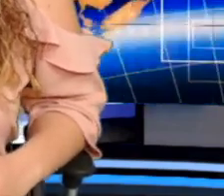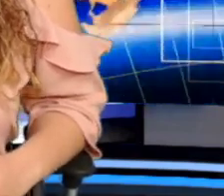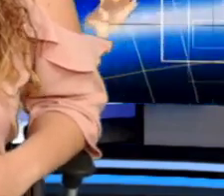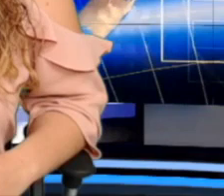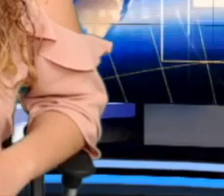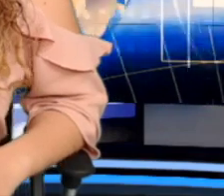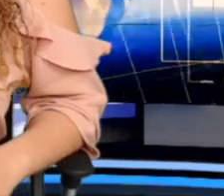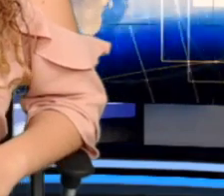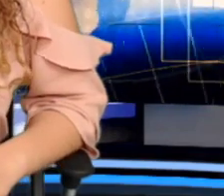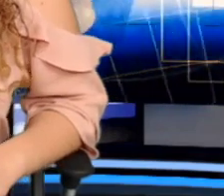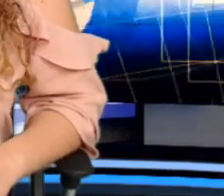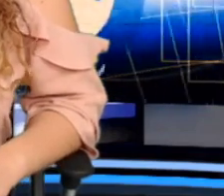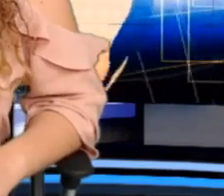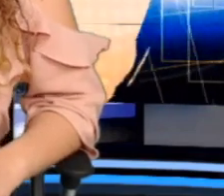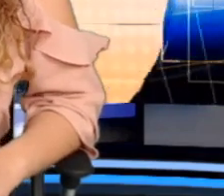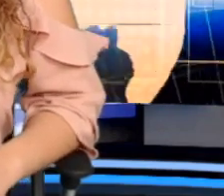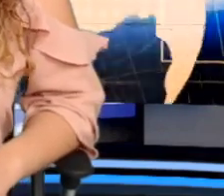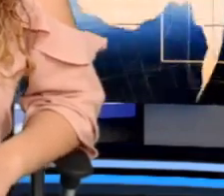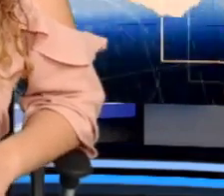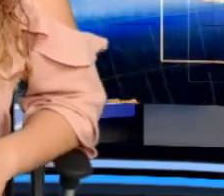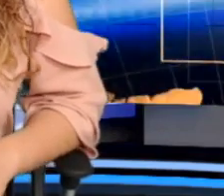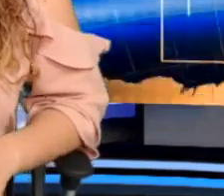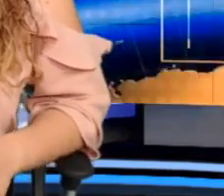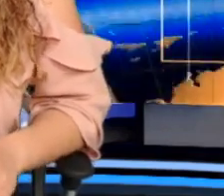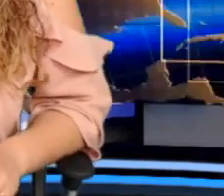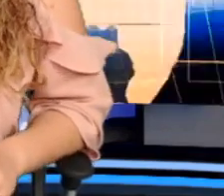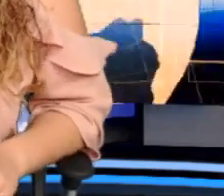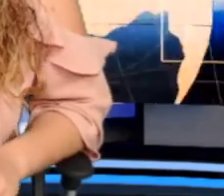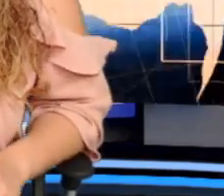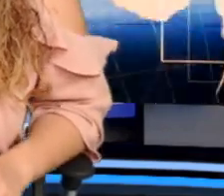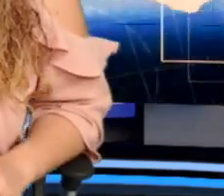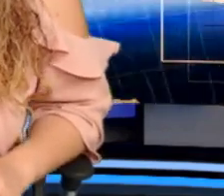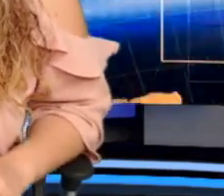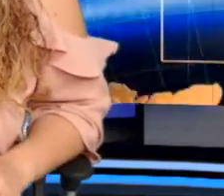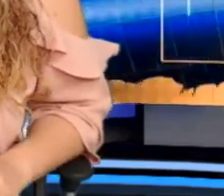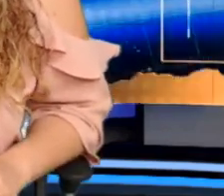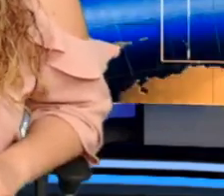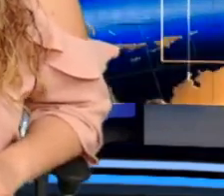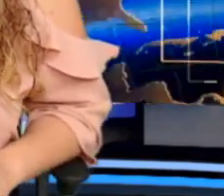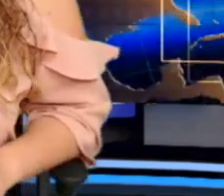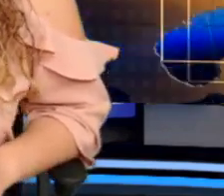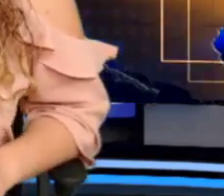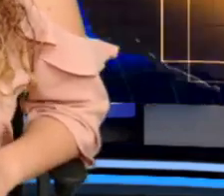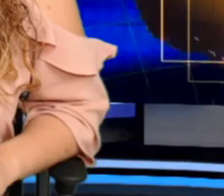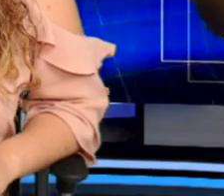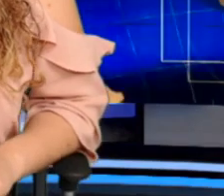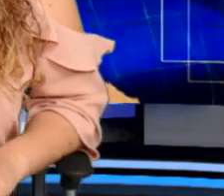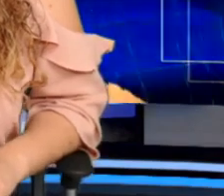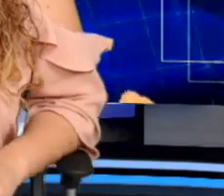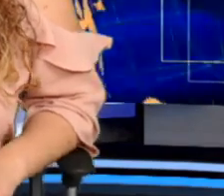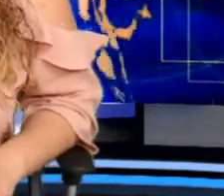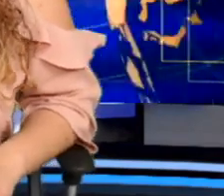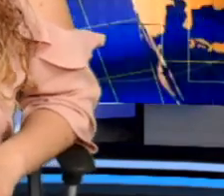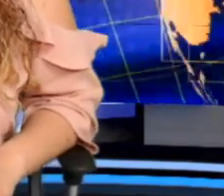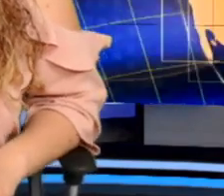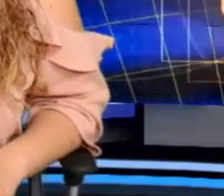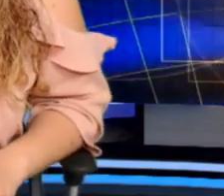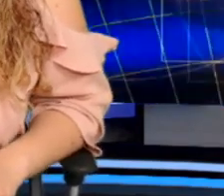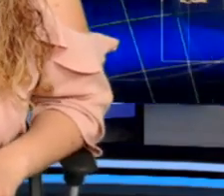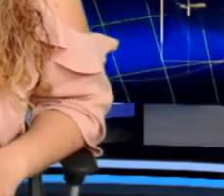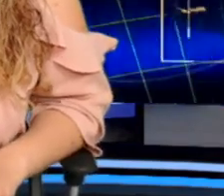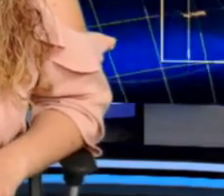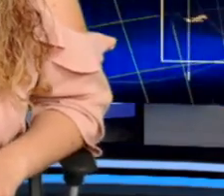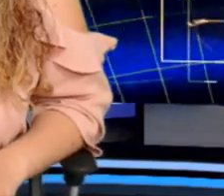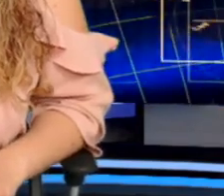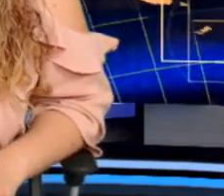evidencia, hoy todo esto comprueba cómo los gobernadrones de la Alianza Federalista nomás están hablando